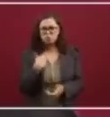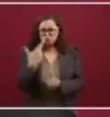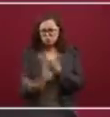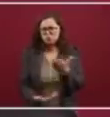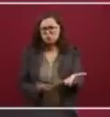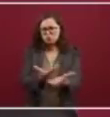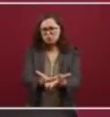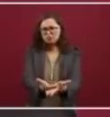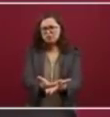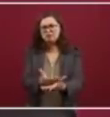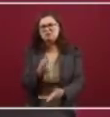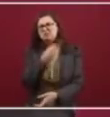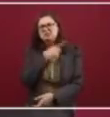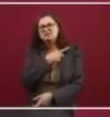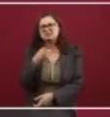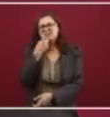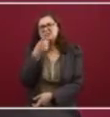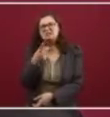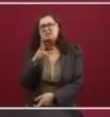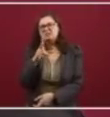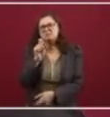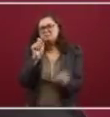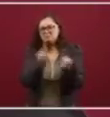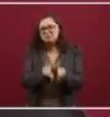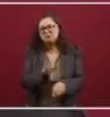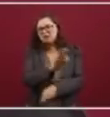está haciendo. ¿Por qué